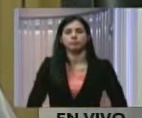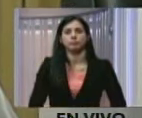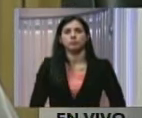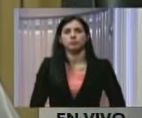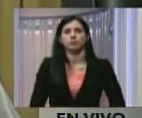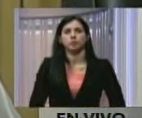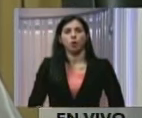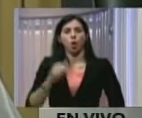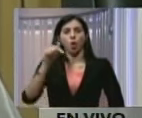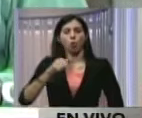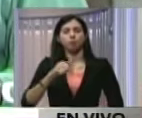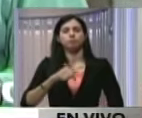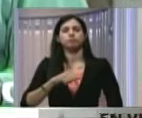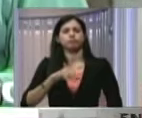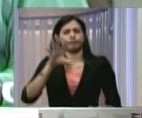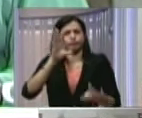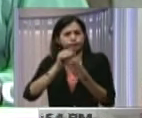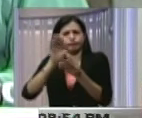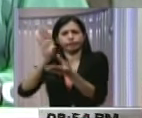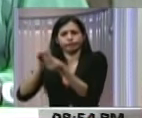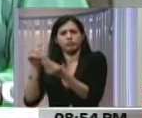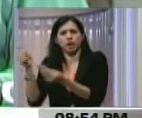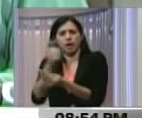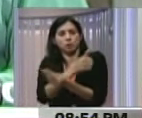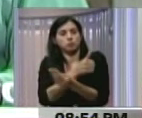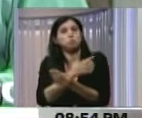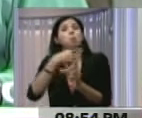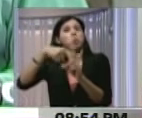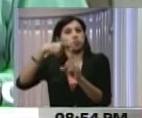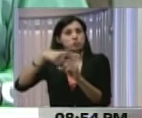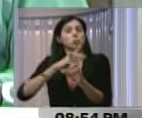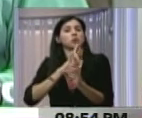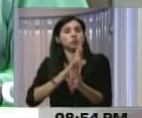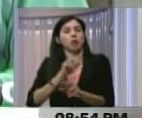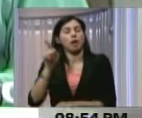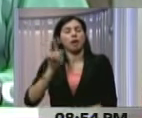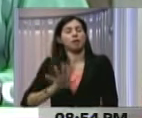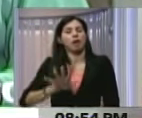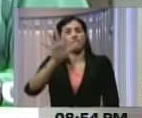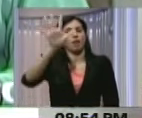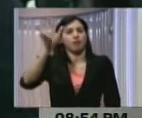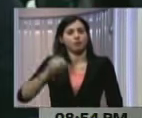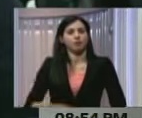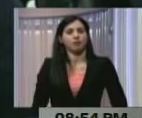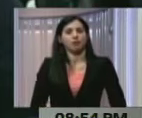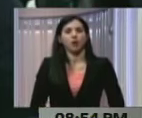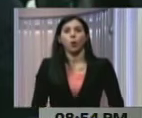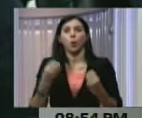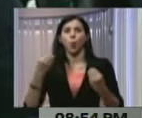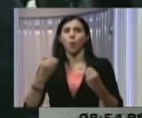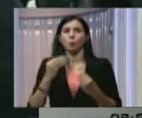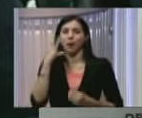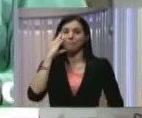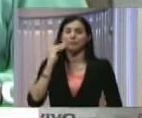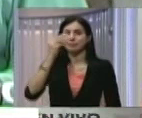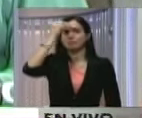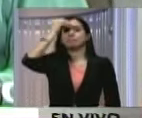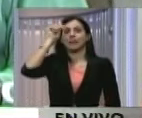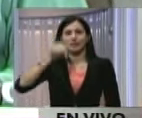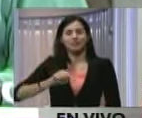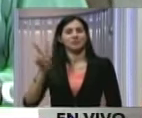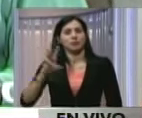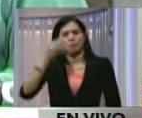hoy hicieron un balance bien positivo desde Guarayra Repano. ¿Cómo ha ganado en experiencia en nuestro país?